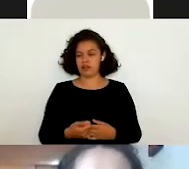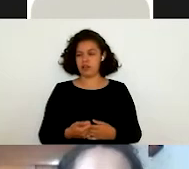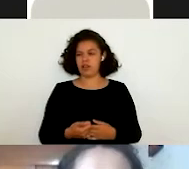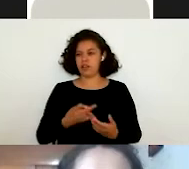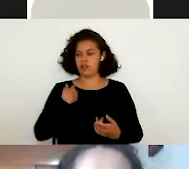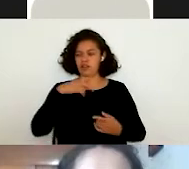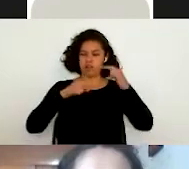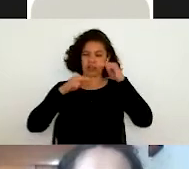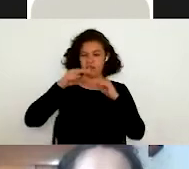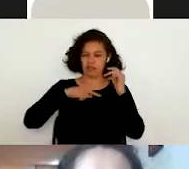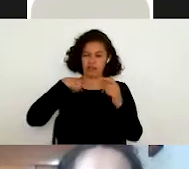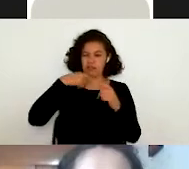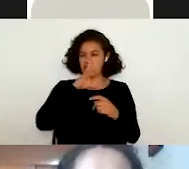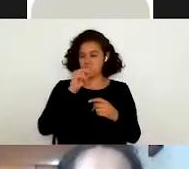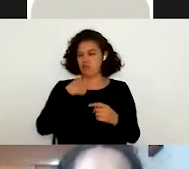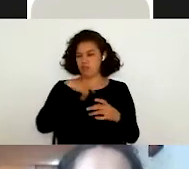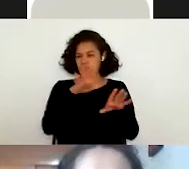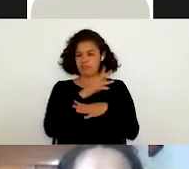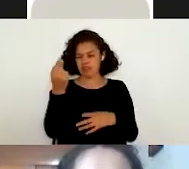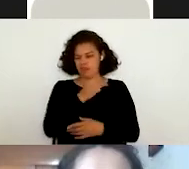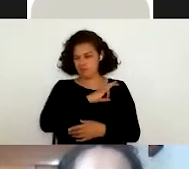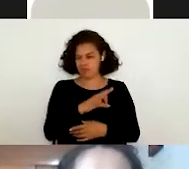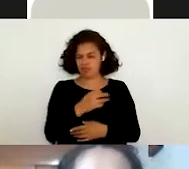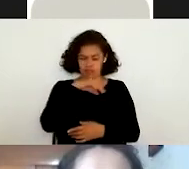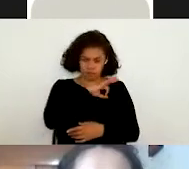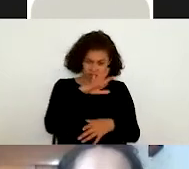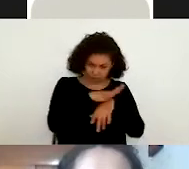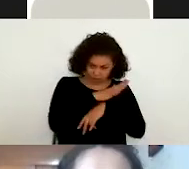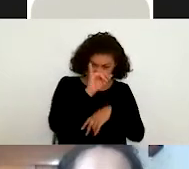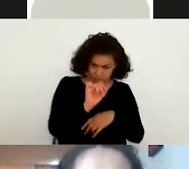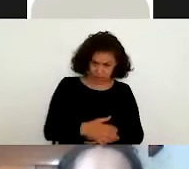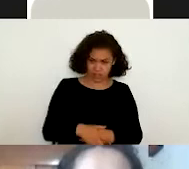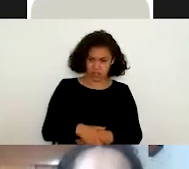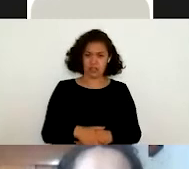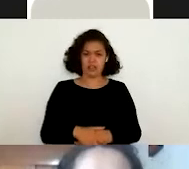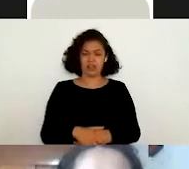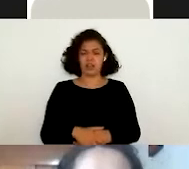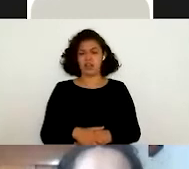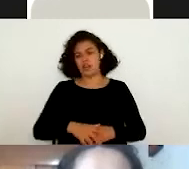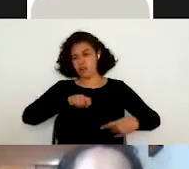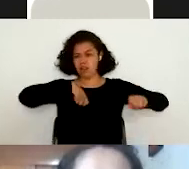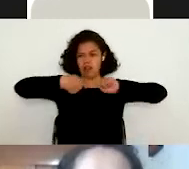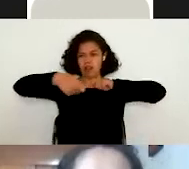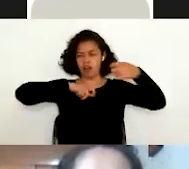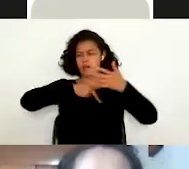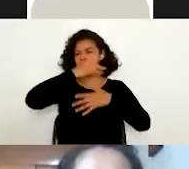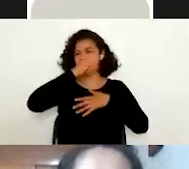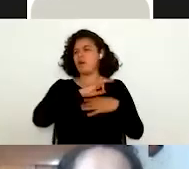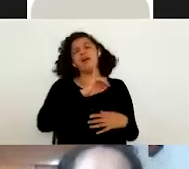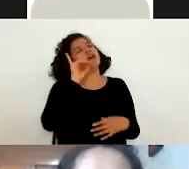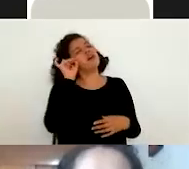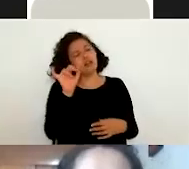pretendía, entonces, ¿qué puedo cambiar, no? Es permitido ser un poco flexibles en el proyecto, yo lo que les